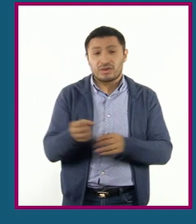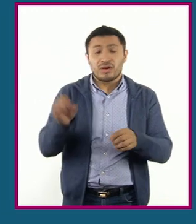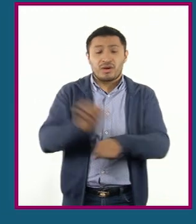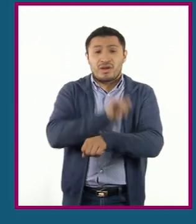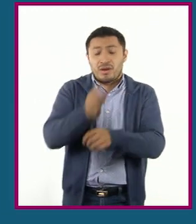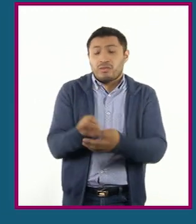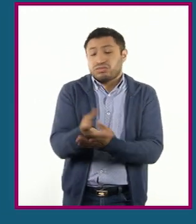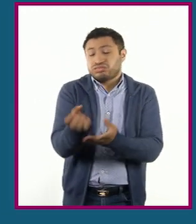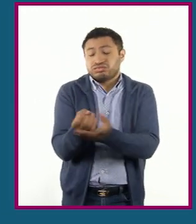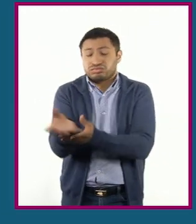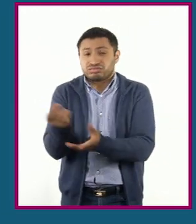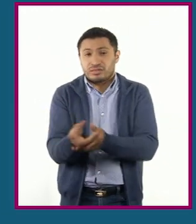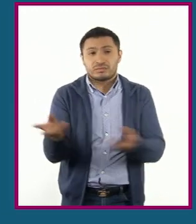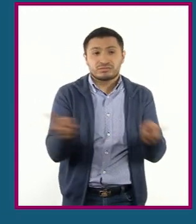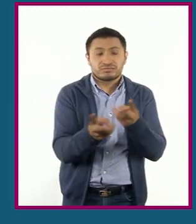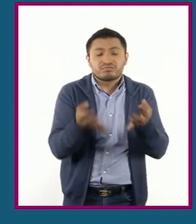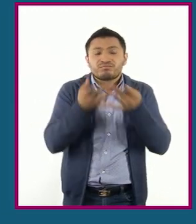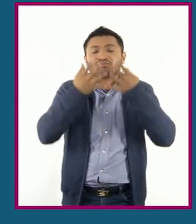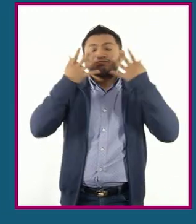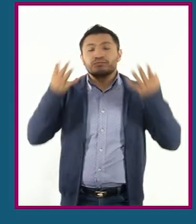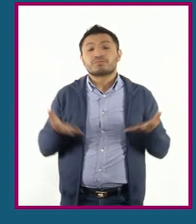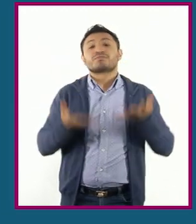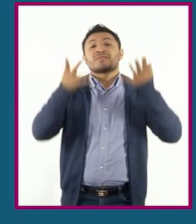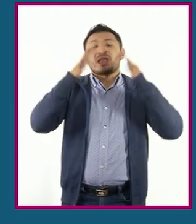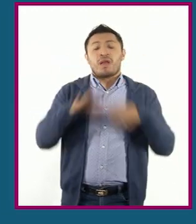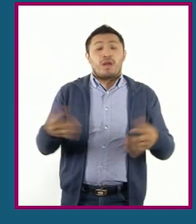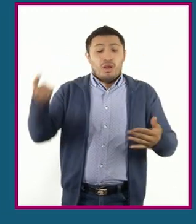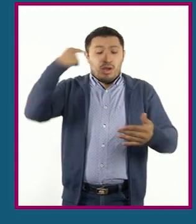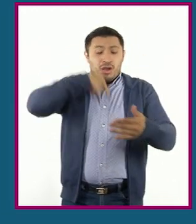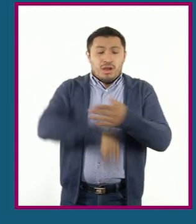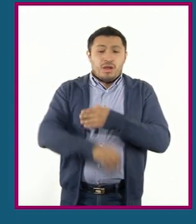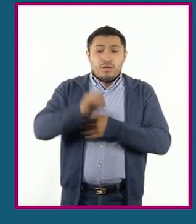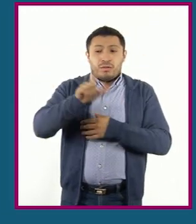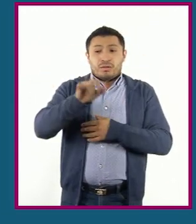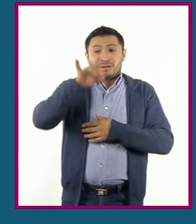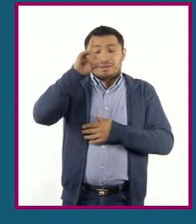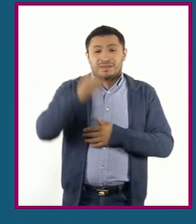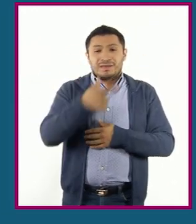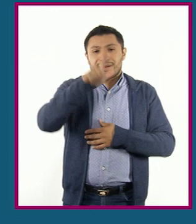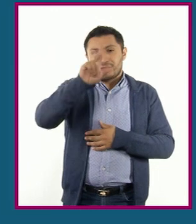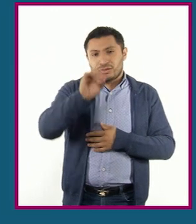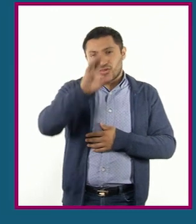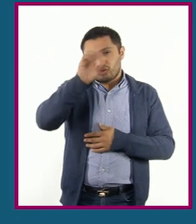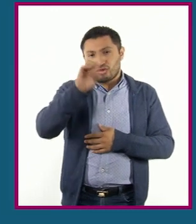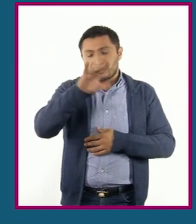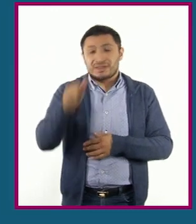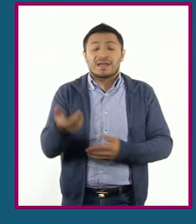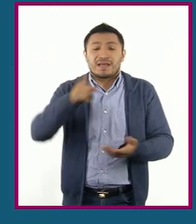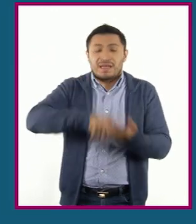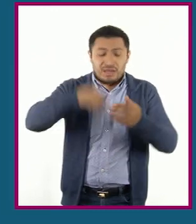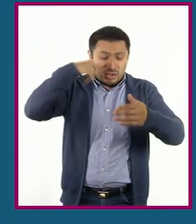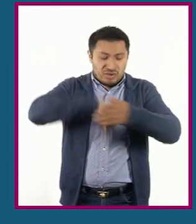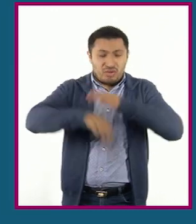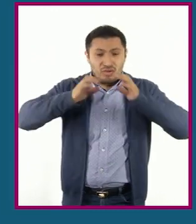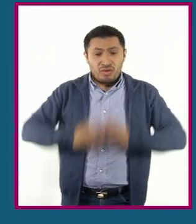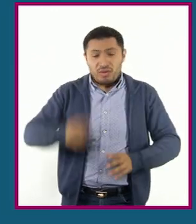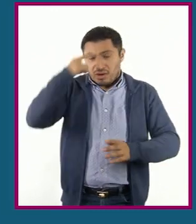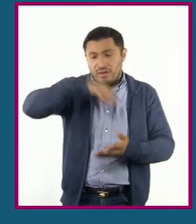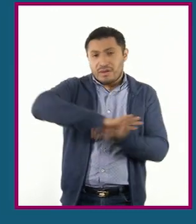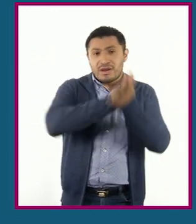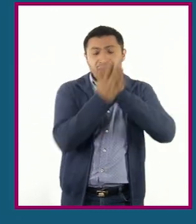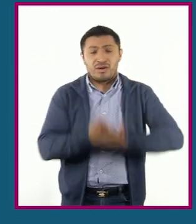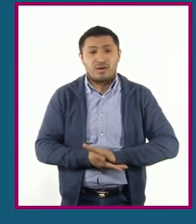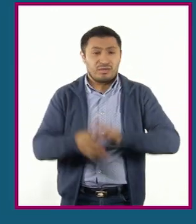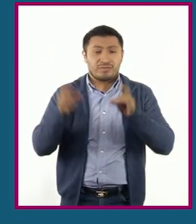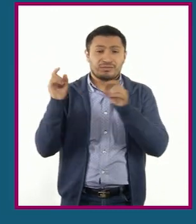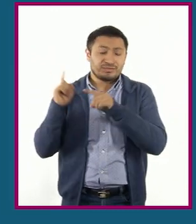que respiramos. Este oxígeno reacciona u oxida la glucosa a azúcar de nuestro organismo para transformarlo en